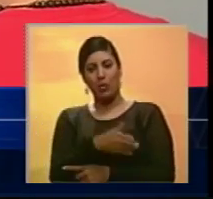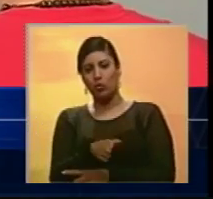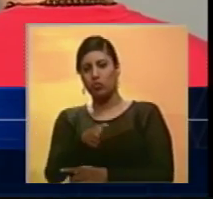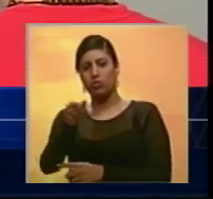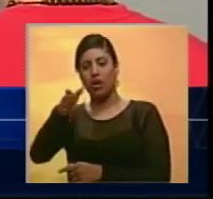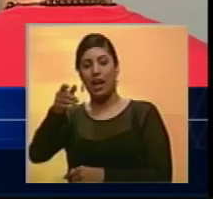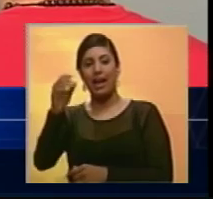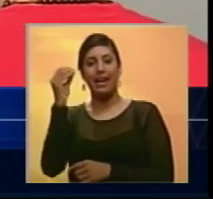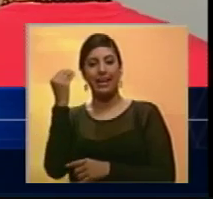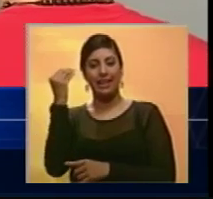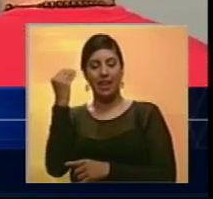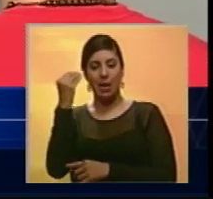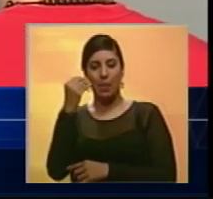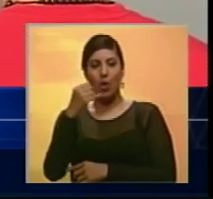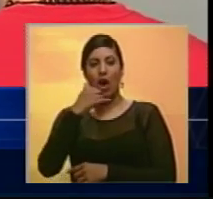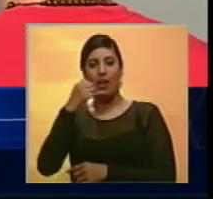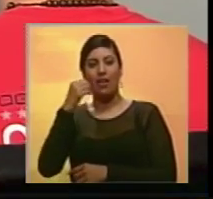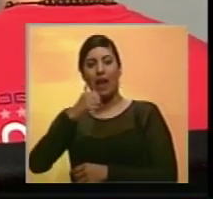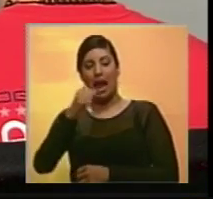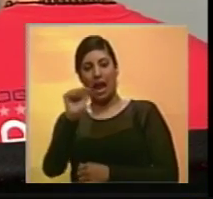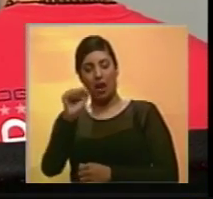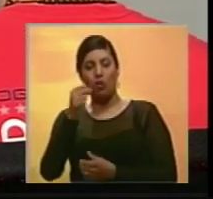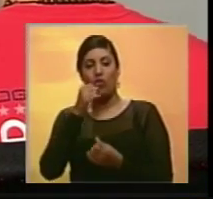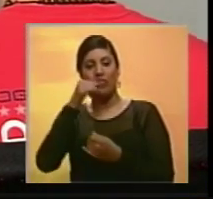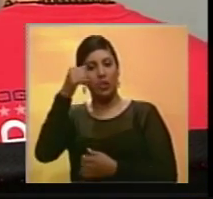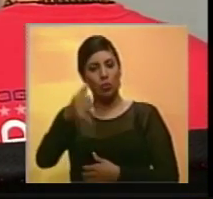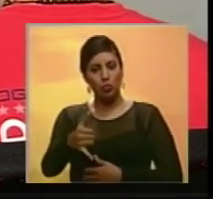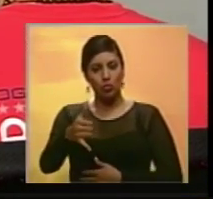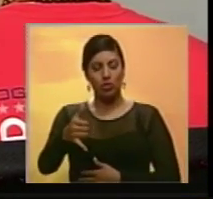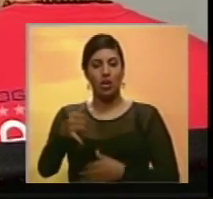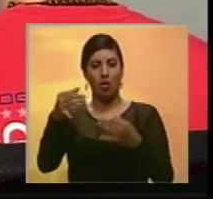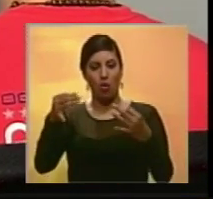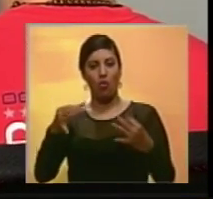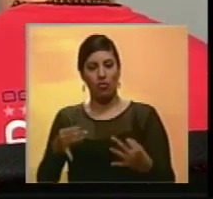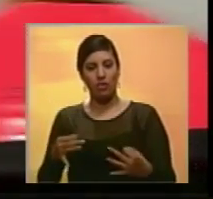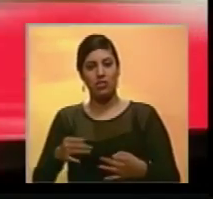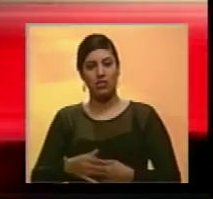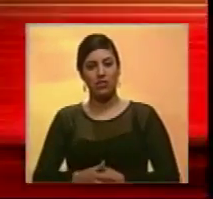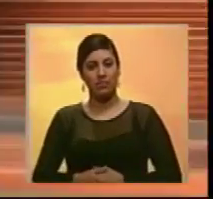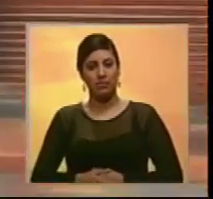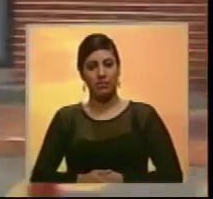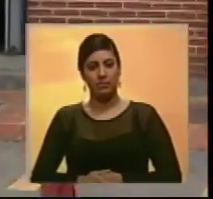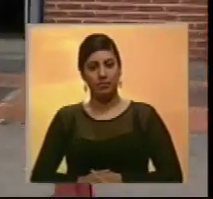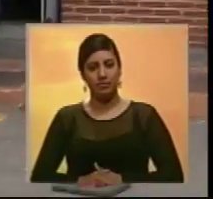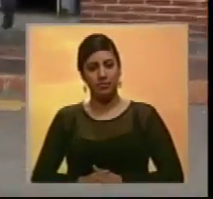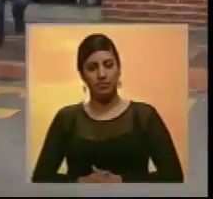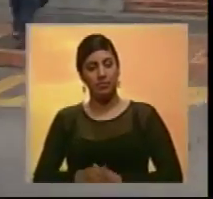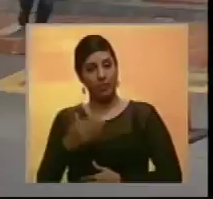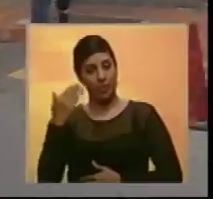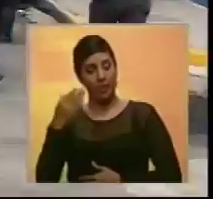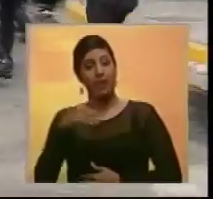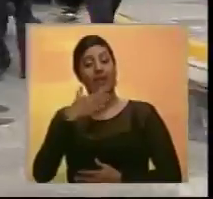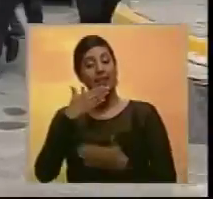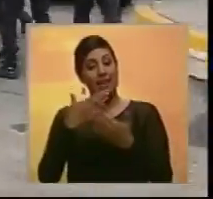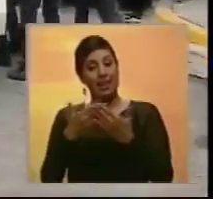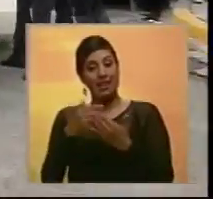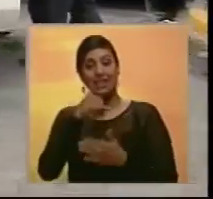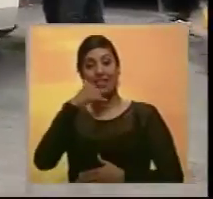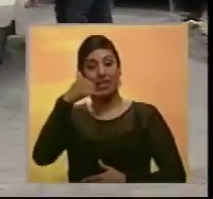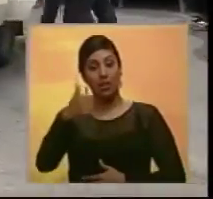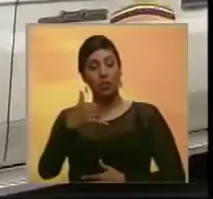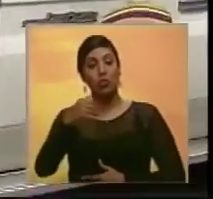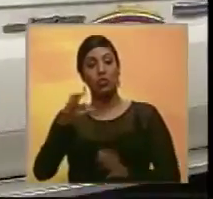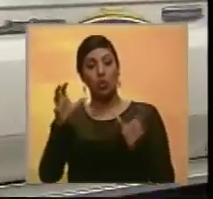vine para Quinta Crespo, en la broma en la división de vehículos, y formalicé la denuncia y eso. Y fue gracias a la denuncia